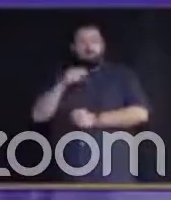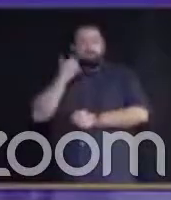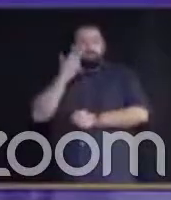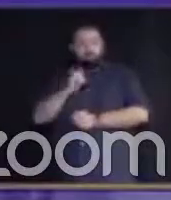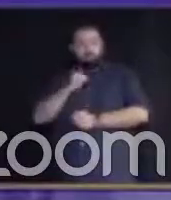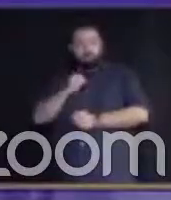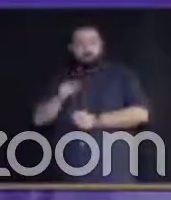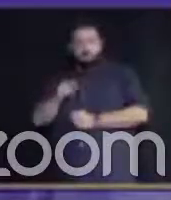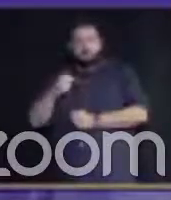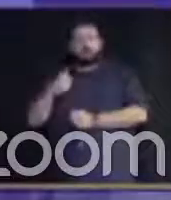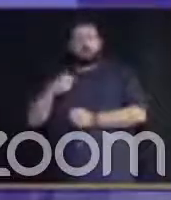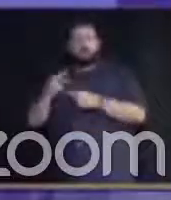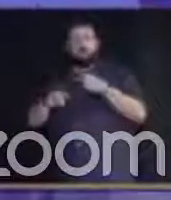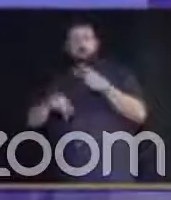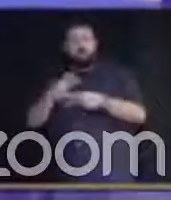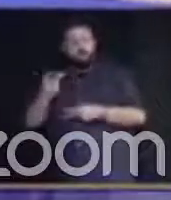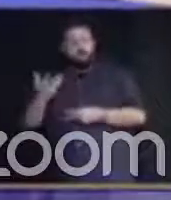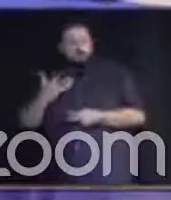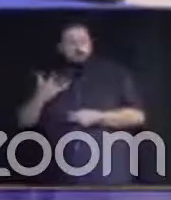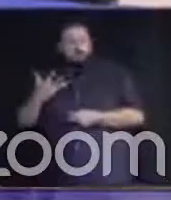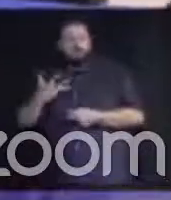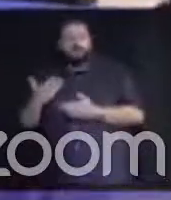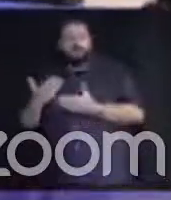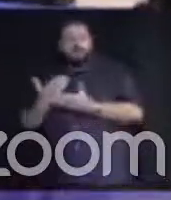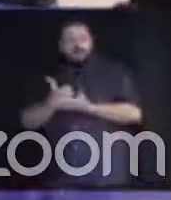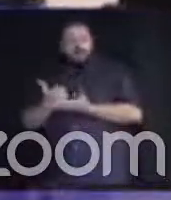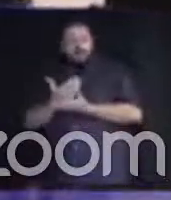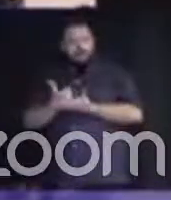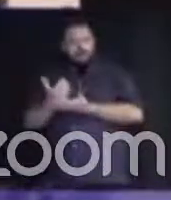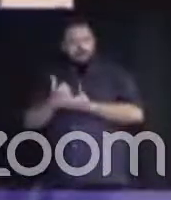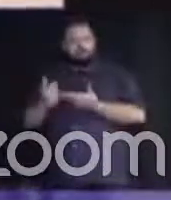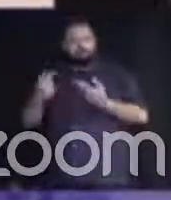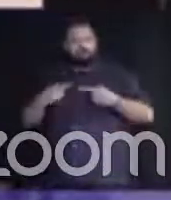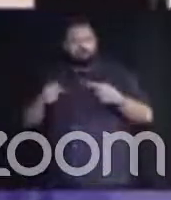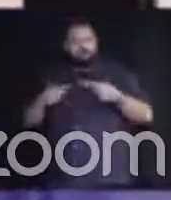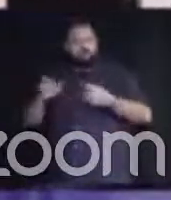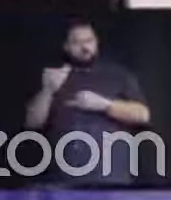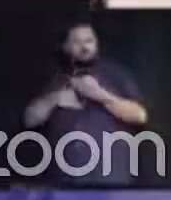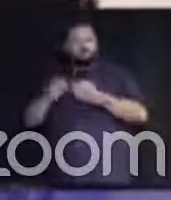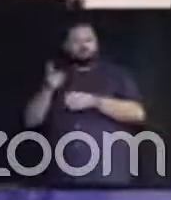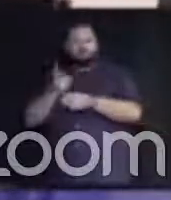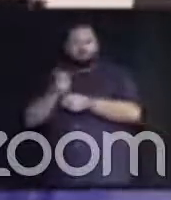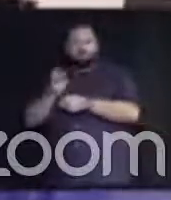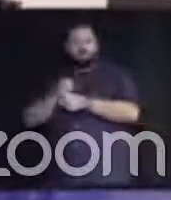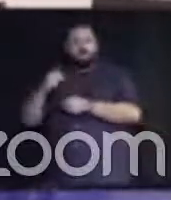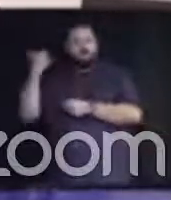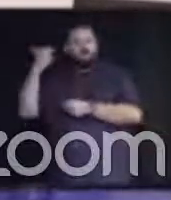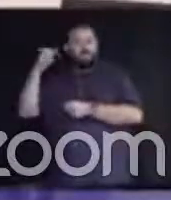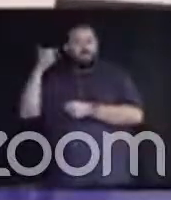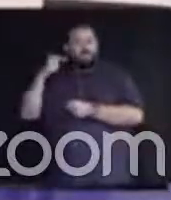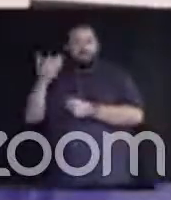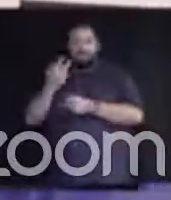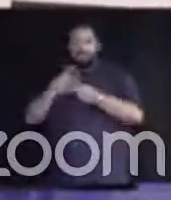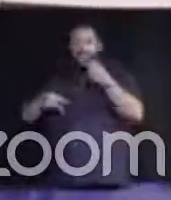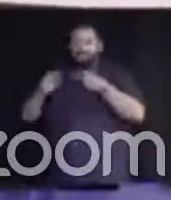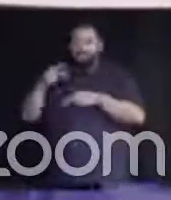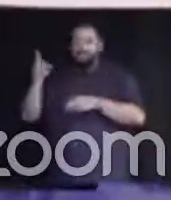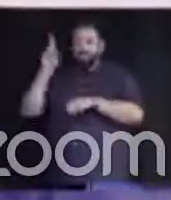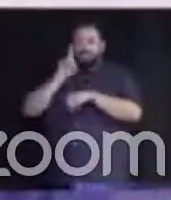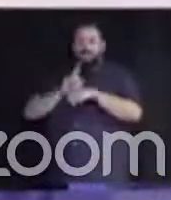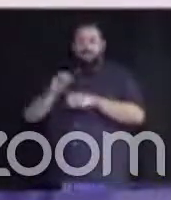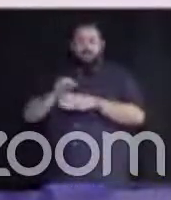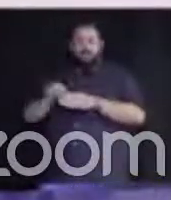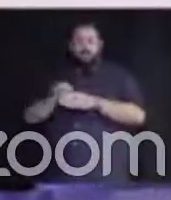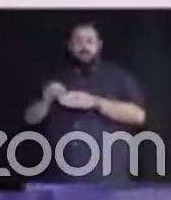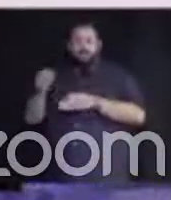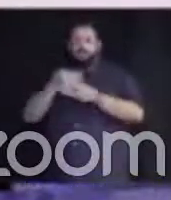Buenísimo. Vamos a tener también a los ganadores de Emprende, que vamos a invitar a Guadalajara a que vengan al día